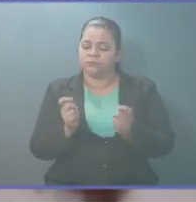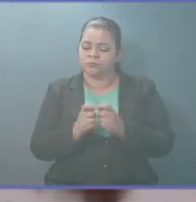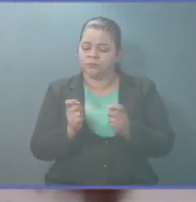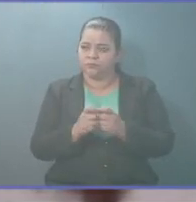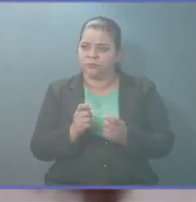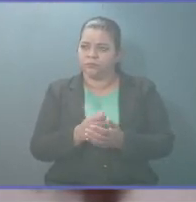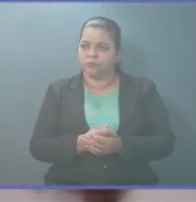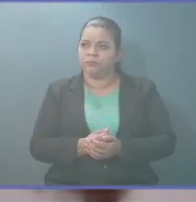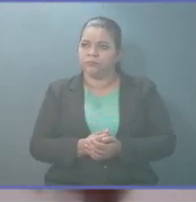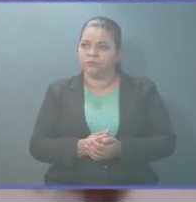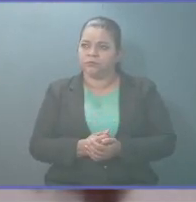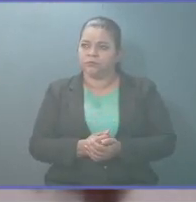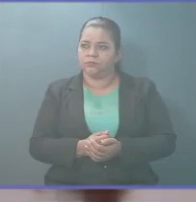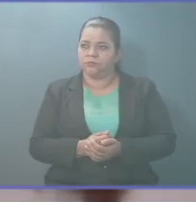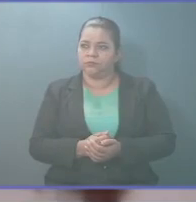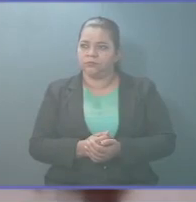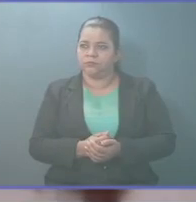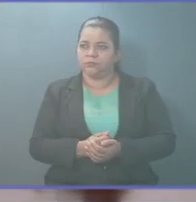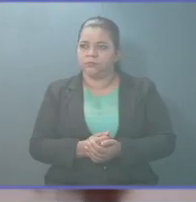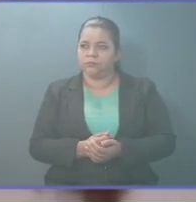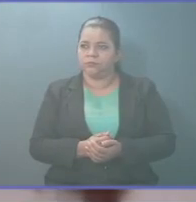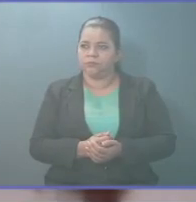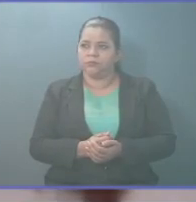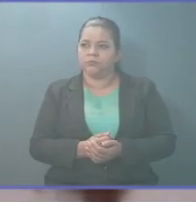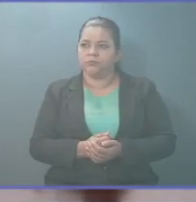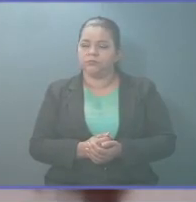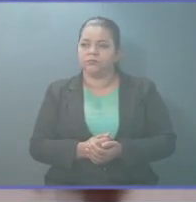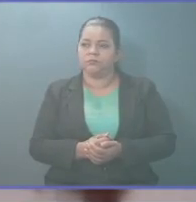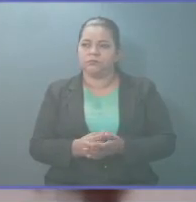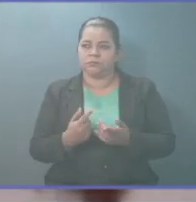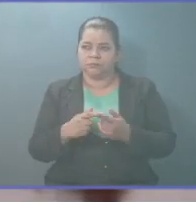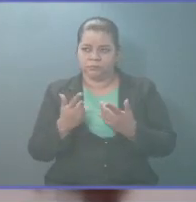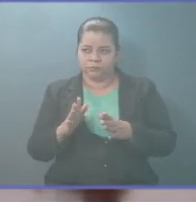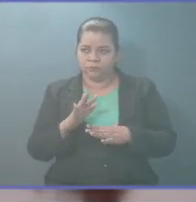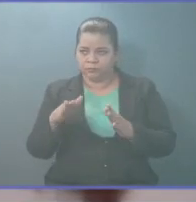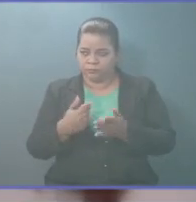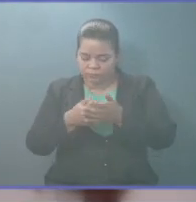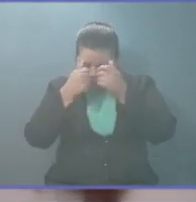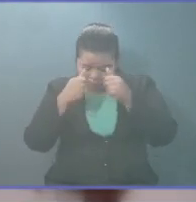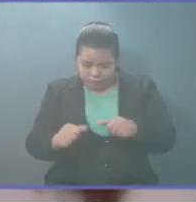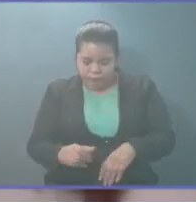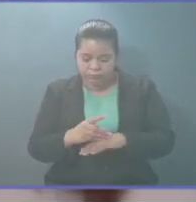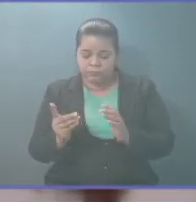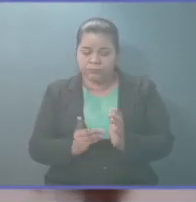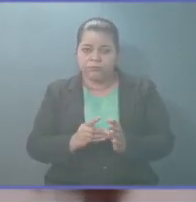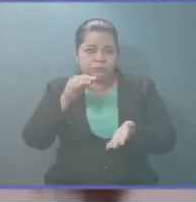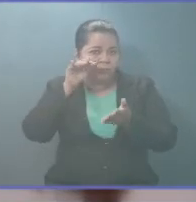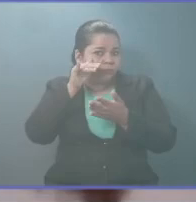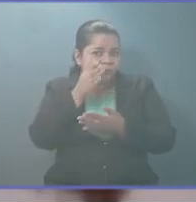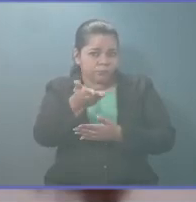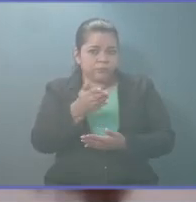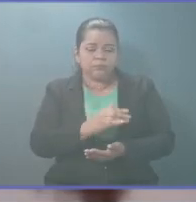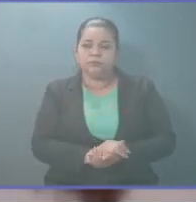ley. Okay. Bueno, colegas, a consideración, diputada Eileen, ¿tiene la palabra?